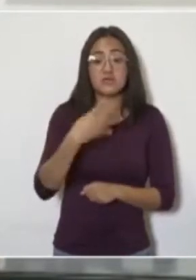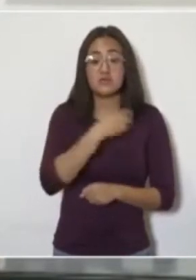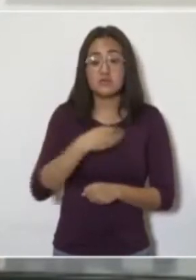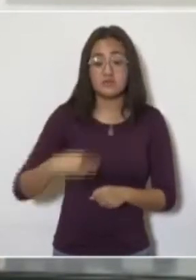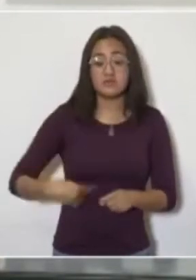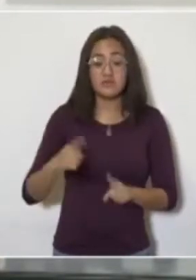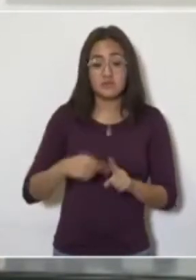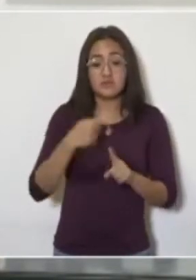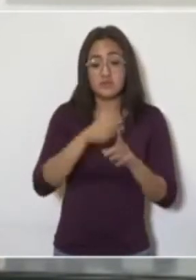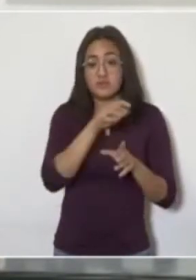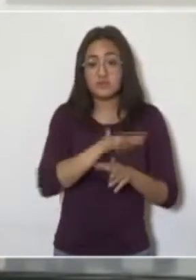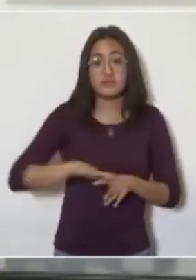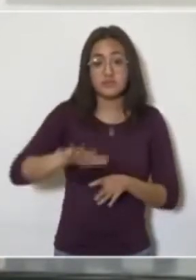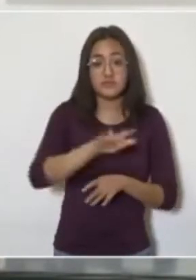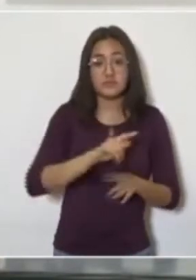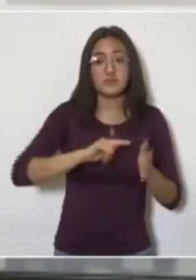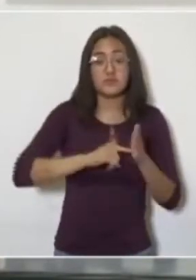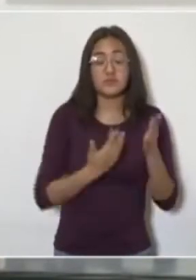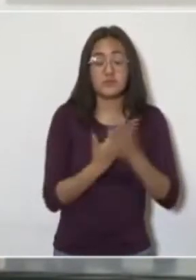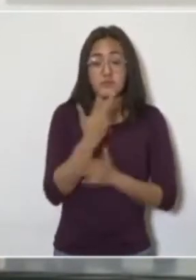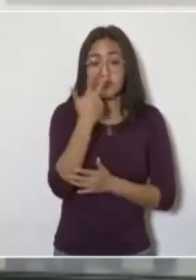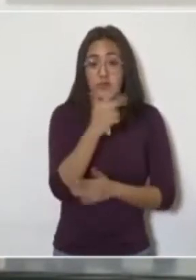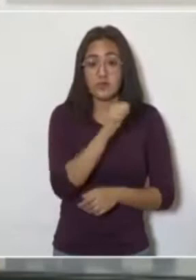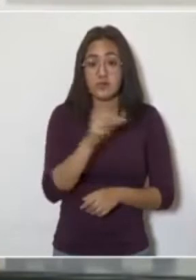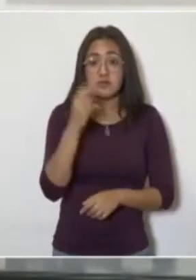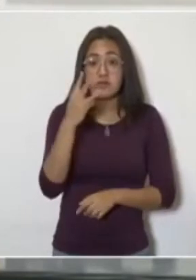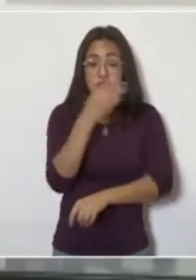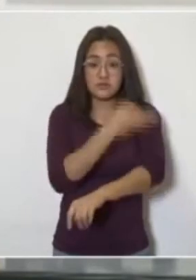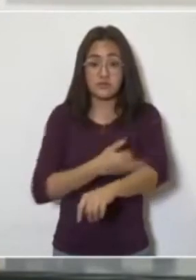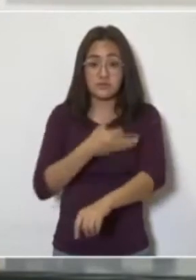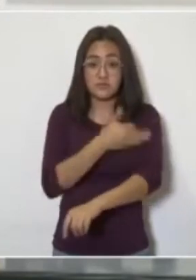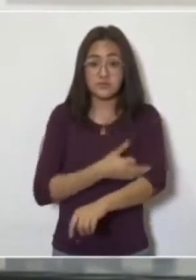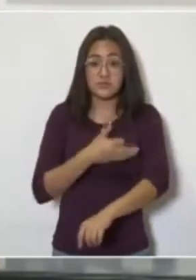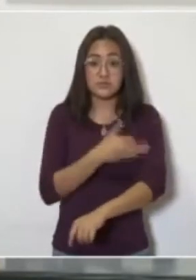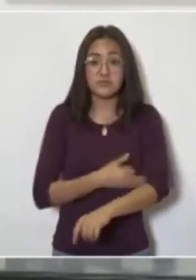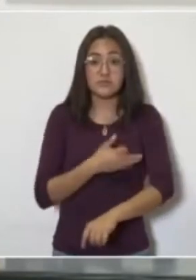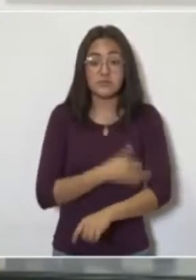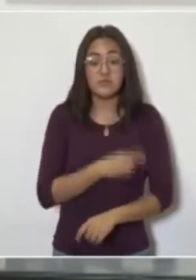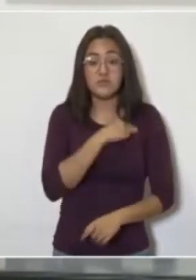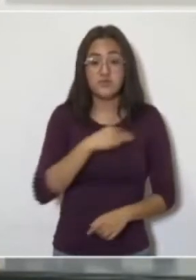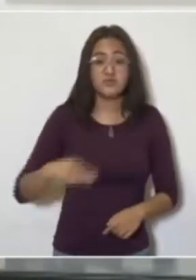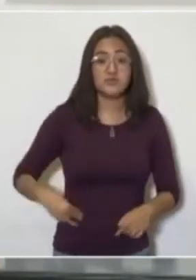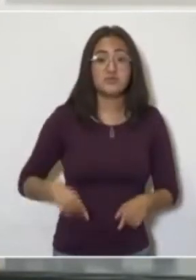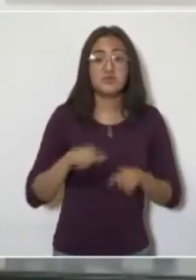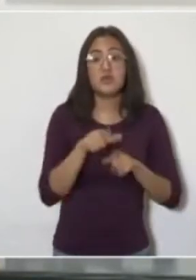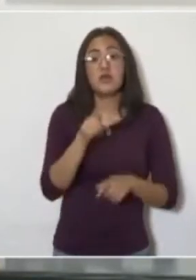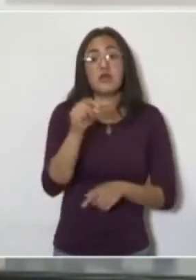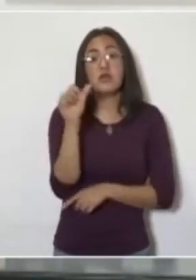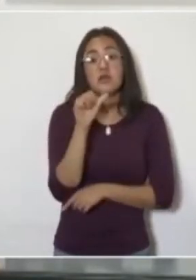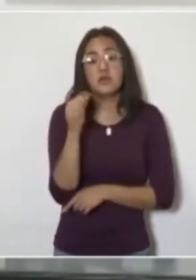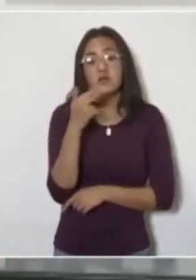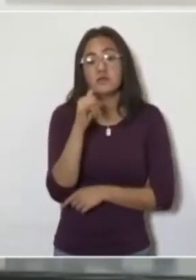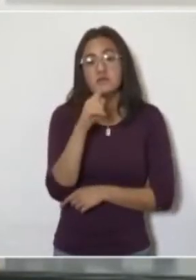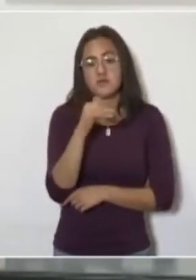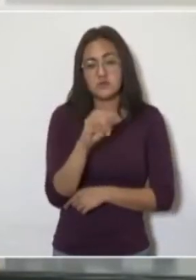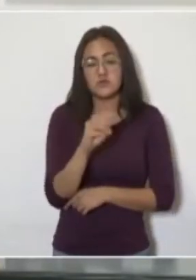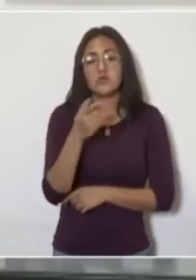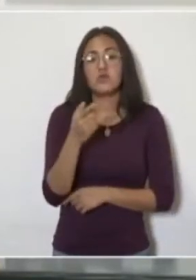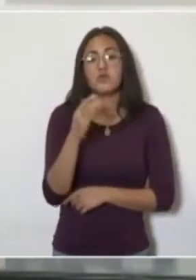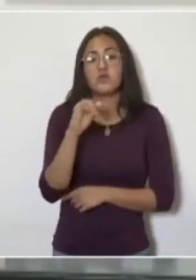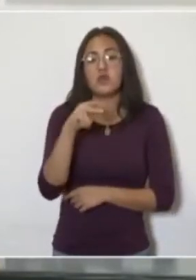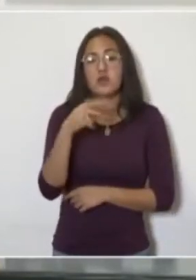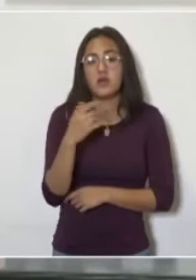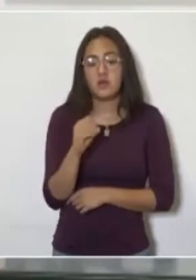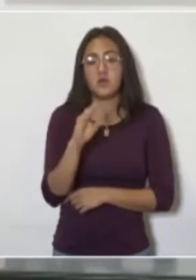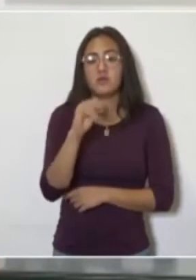más de un horario de las 8 de la mañana a tres de la tarde en los municipios Atlixco Huejotzingo coronango